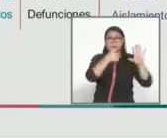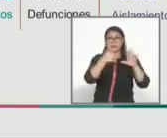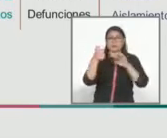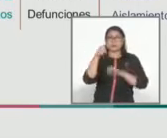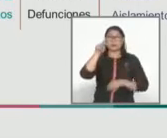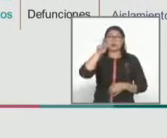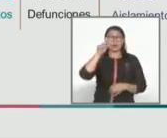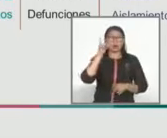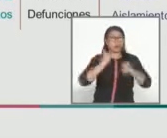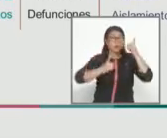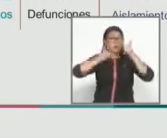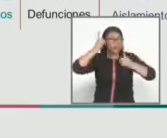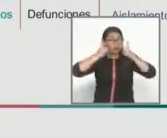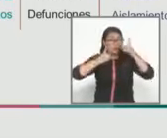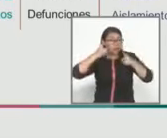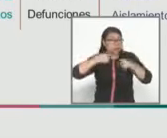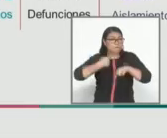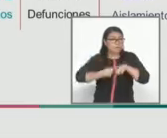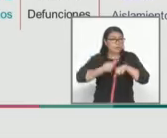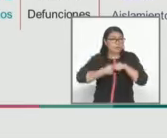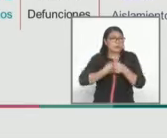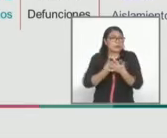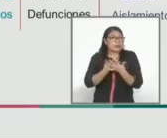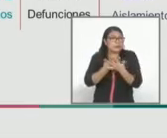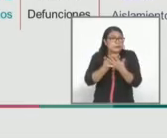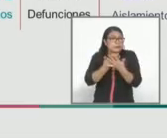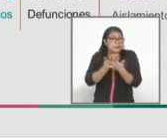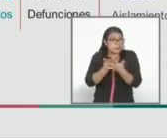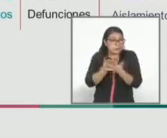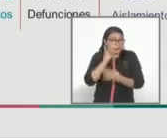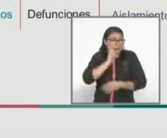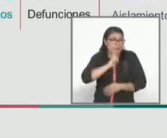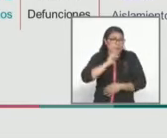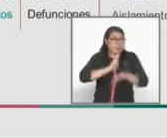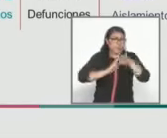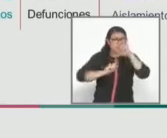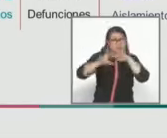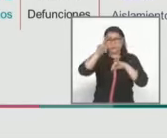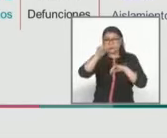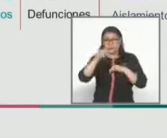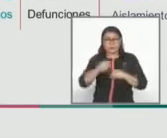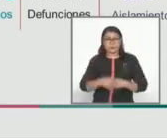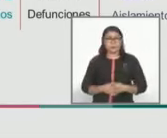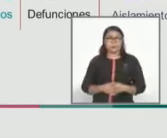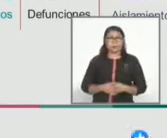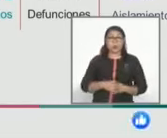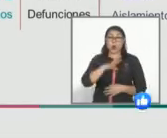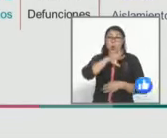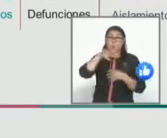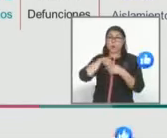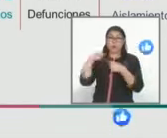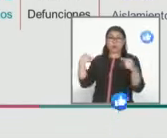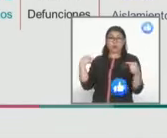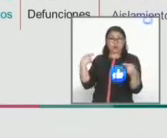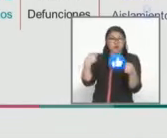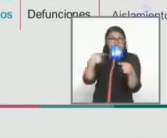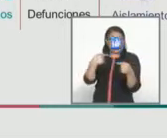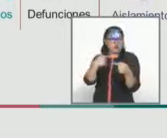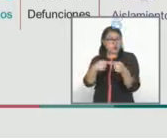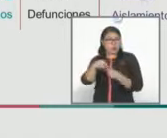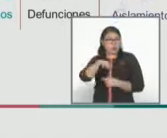680 sospechosos en espera de confirmación diagnóstica y confirmamos un acumulado de